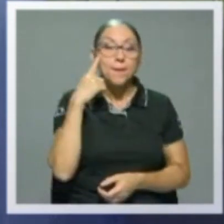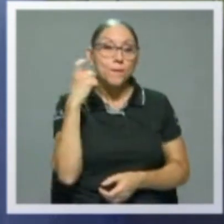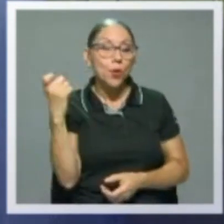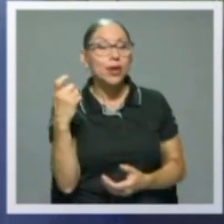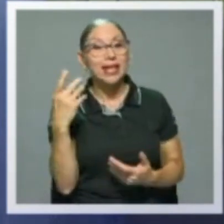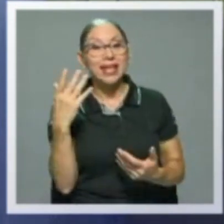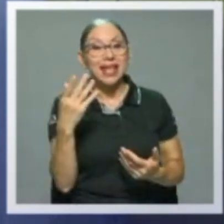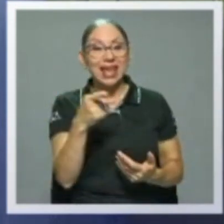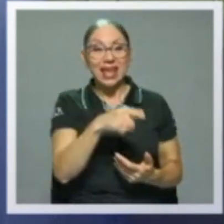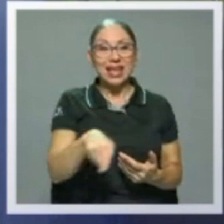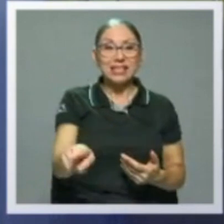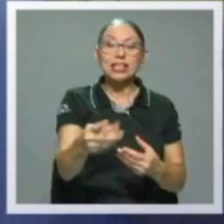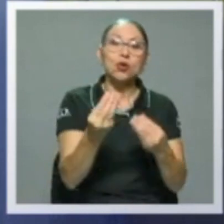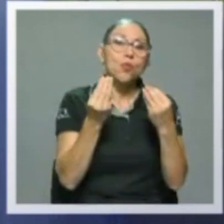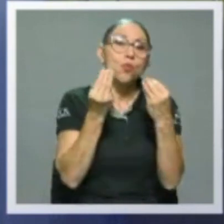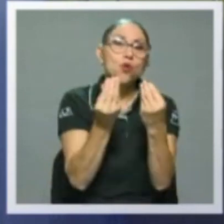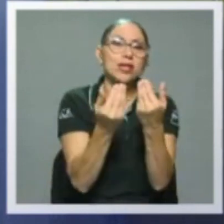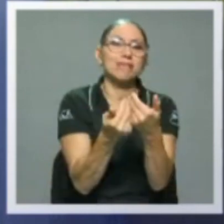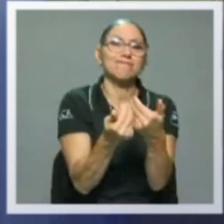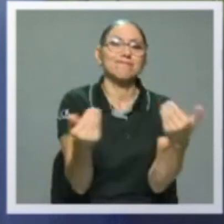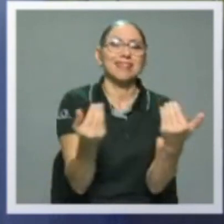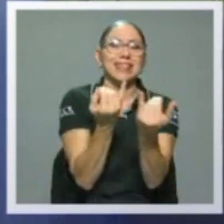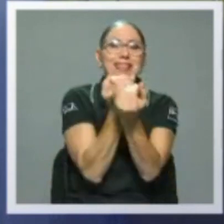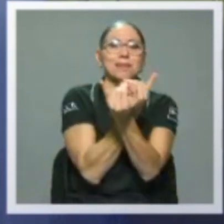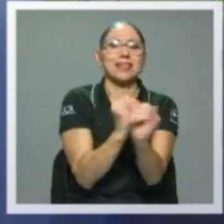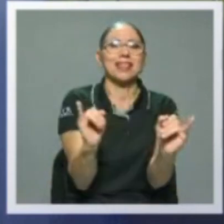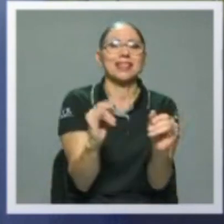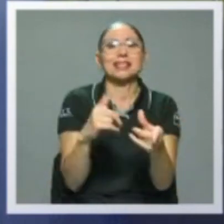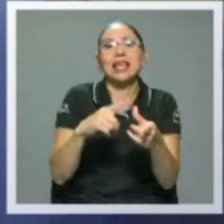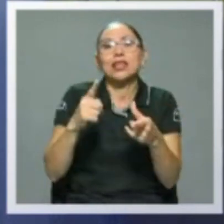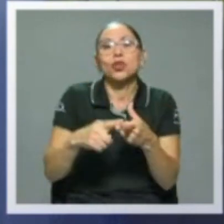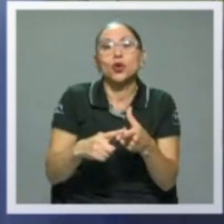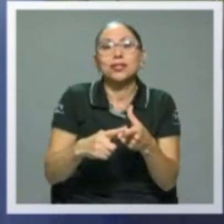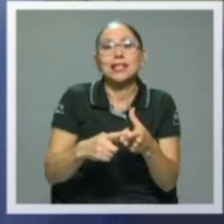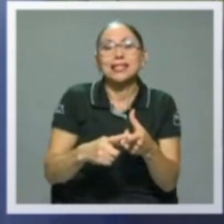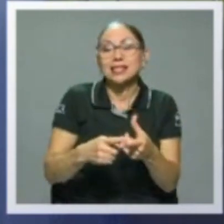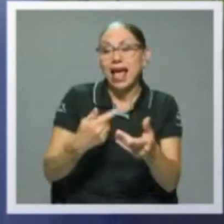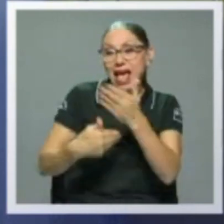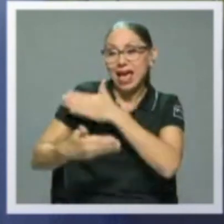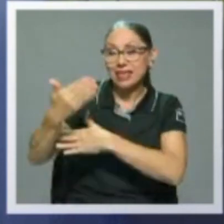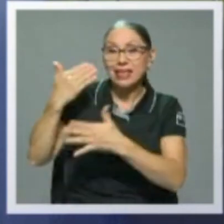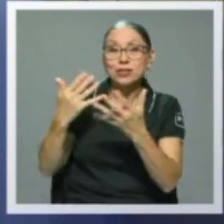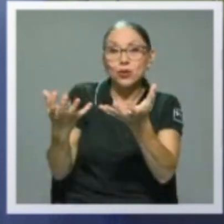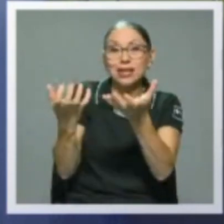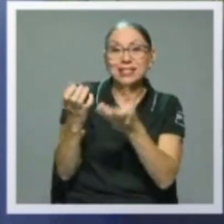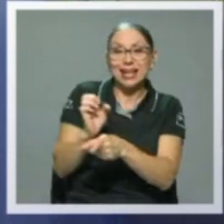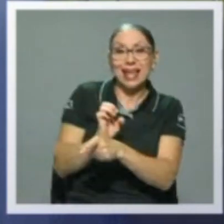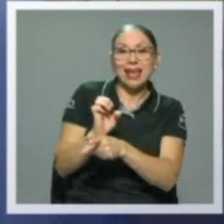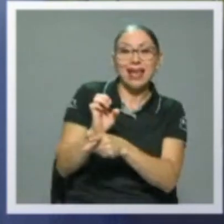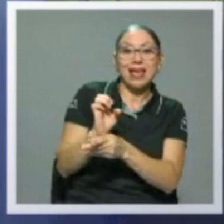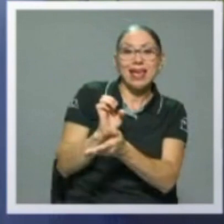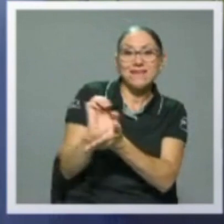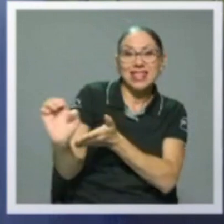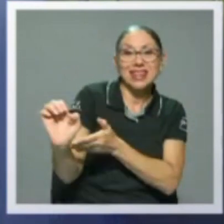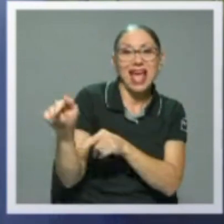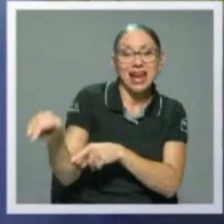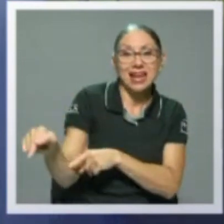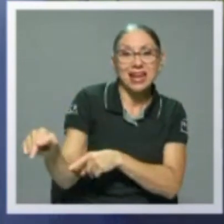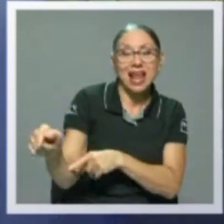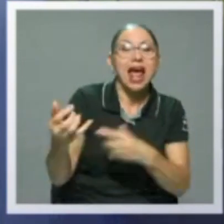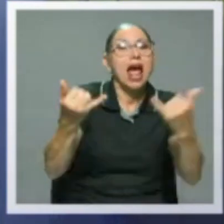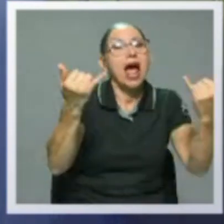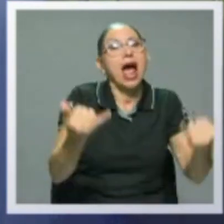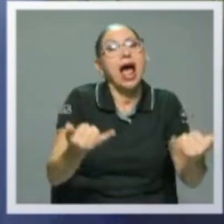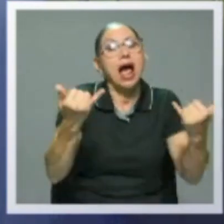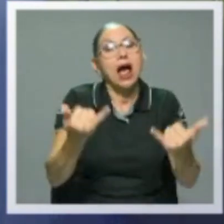independencia que entonces más bien lo que se quería evitar, que no hubiera captura regulatoria, resulta que ahora los regulados tienen